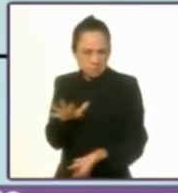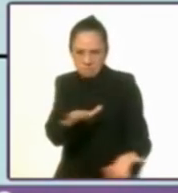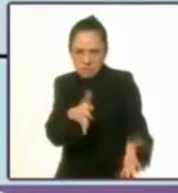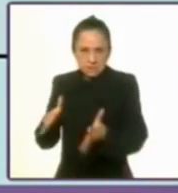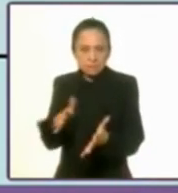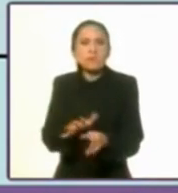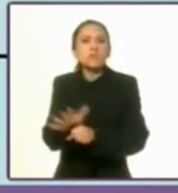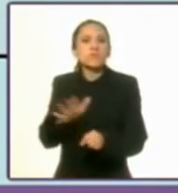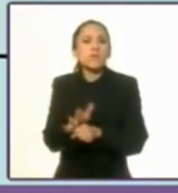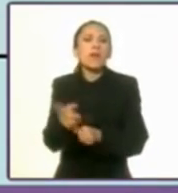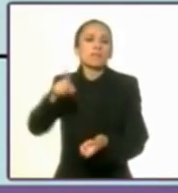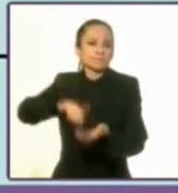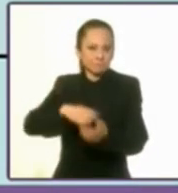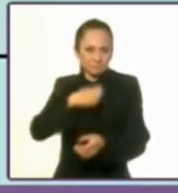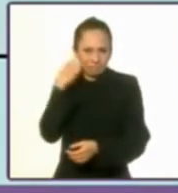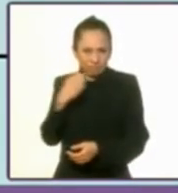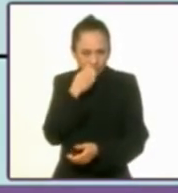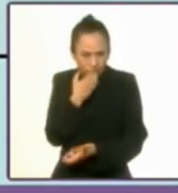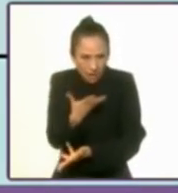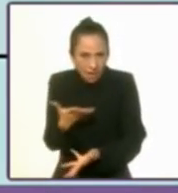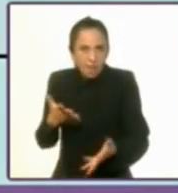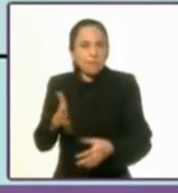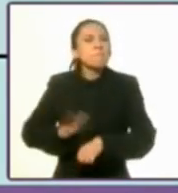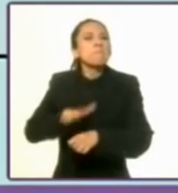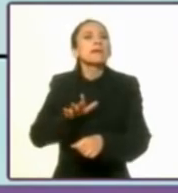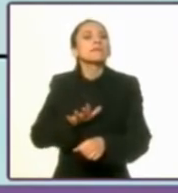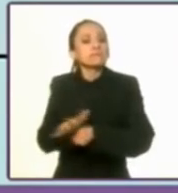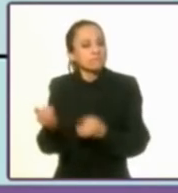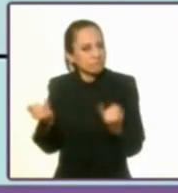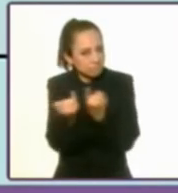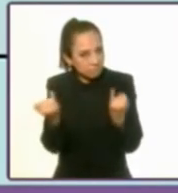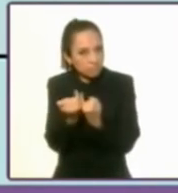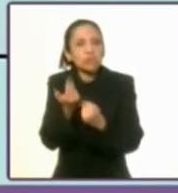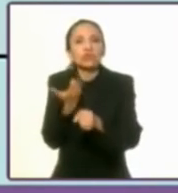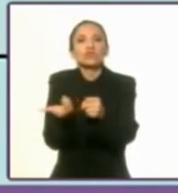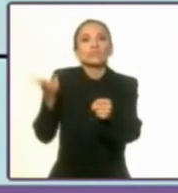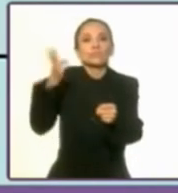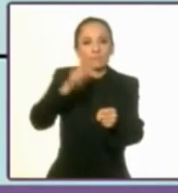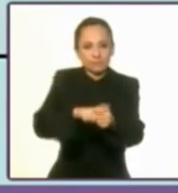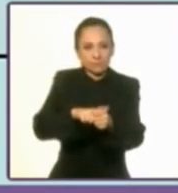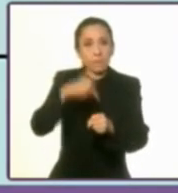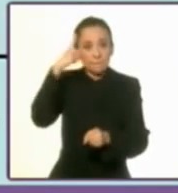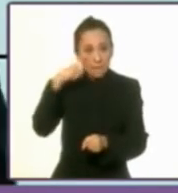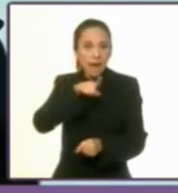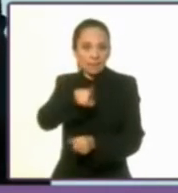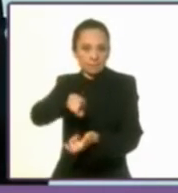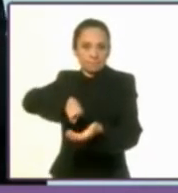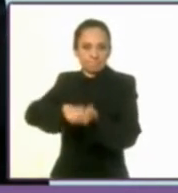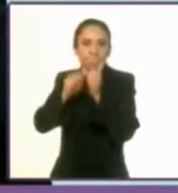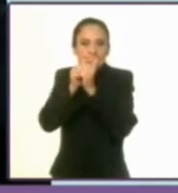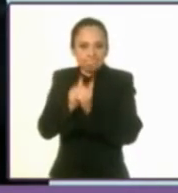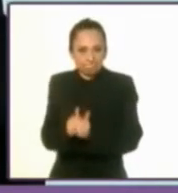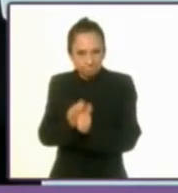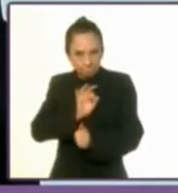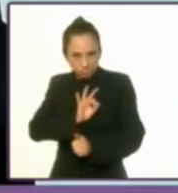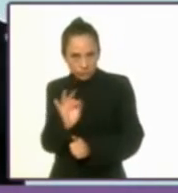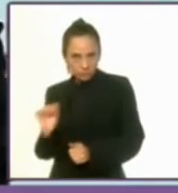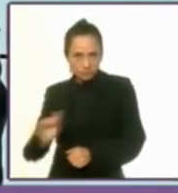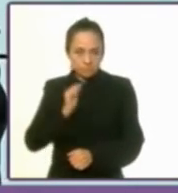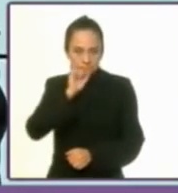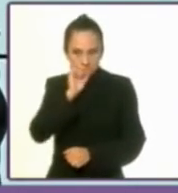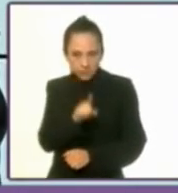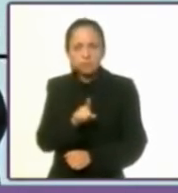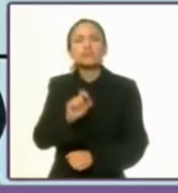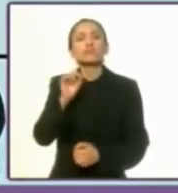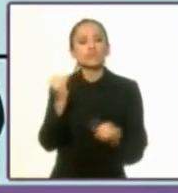grandes centros educativos sobre todo también de los hospitales precisamente para la residencia y tenemos que plantear